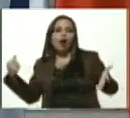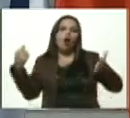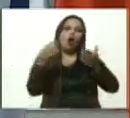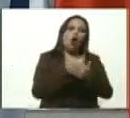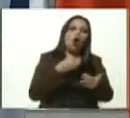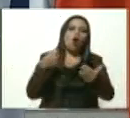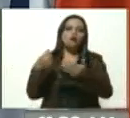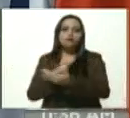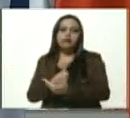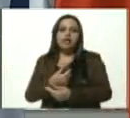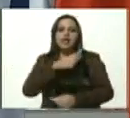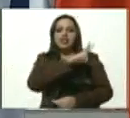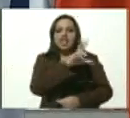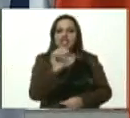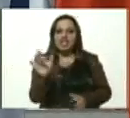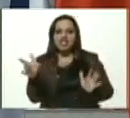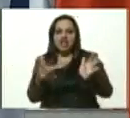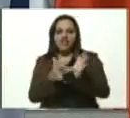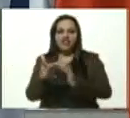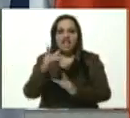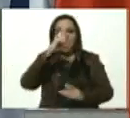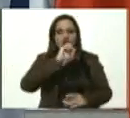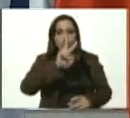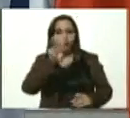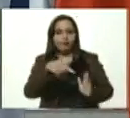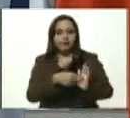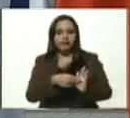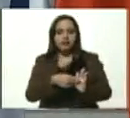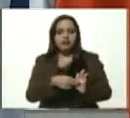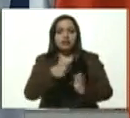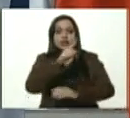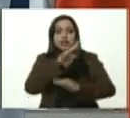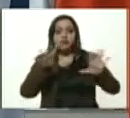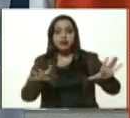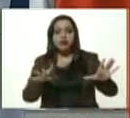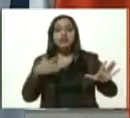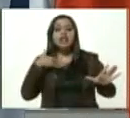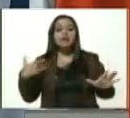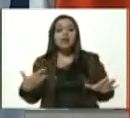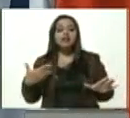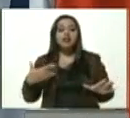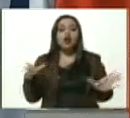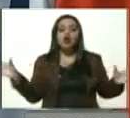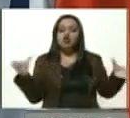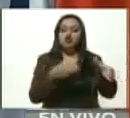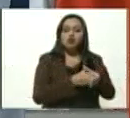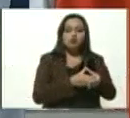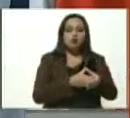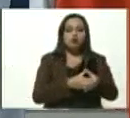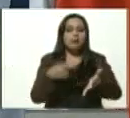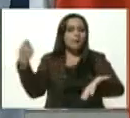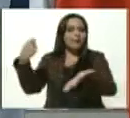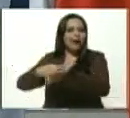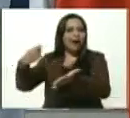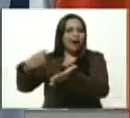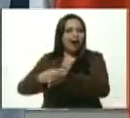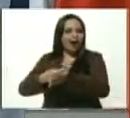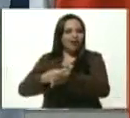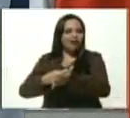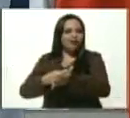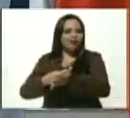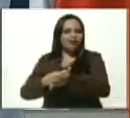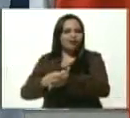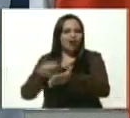del 30 de abril del año 2019, el intento de incursión mercenaria pagada por